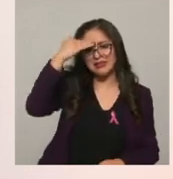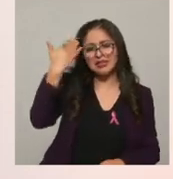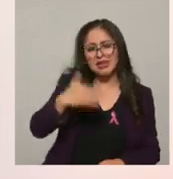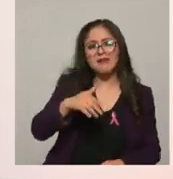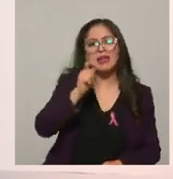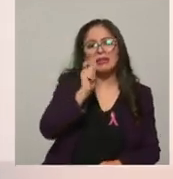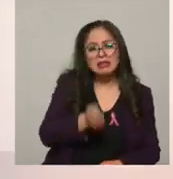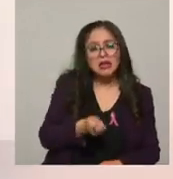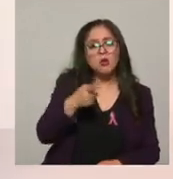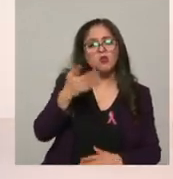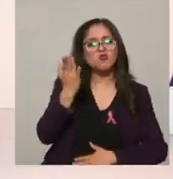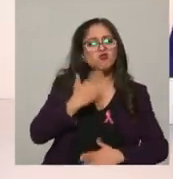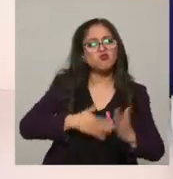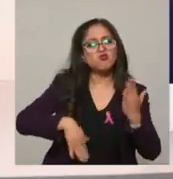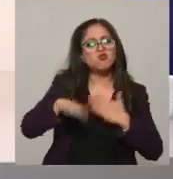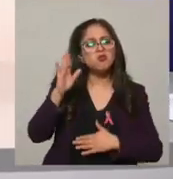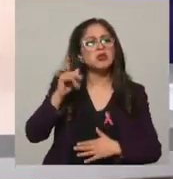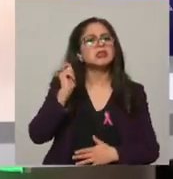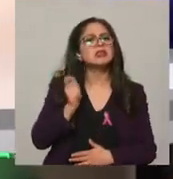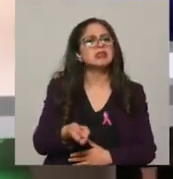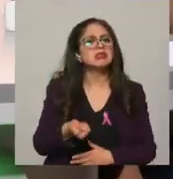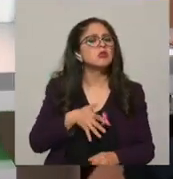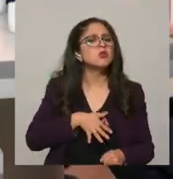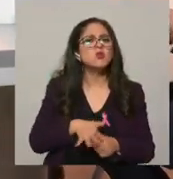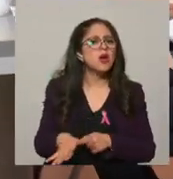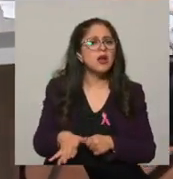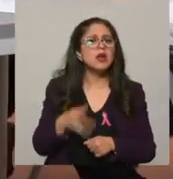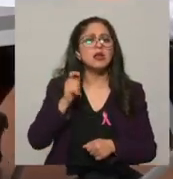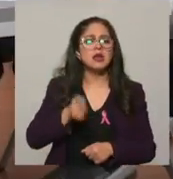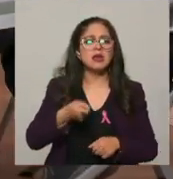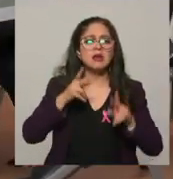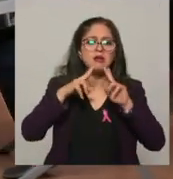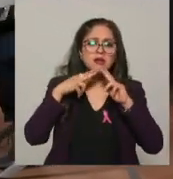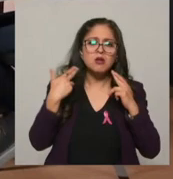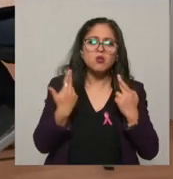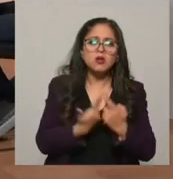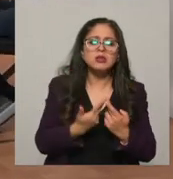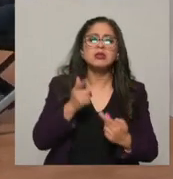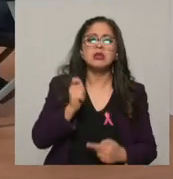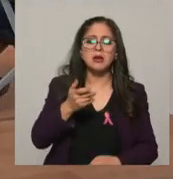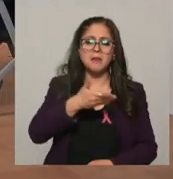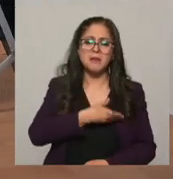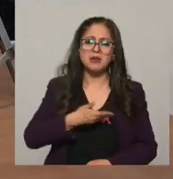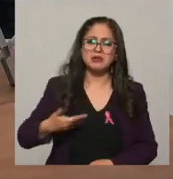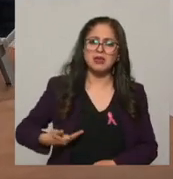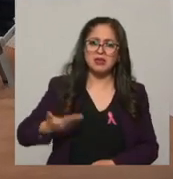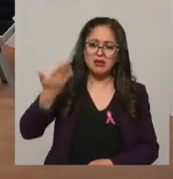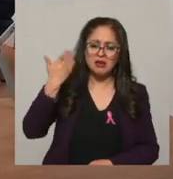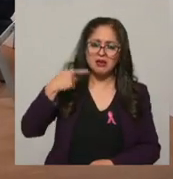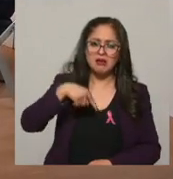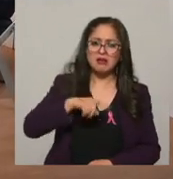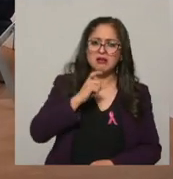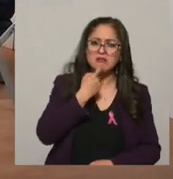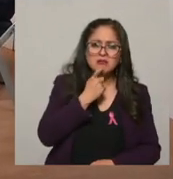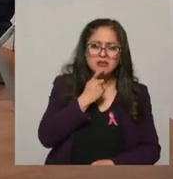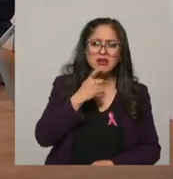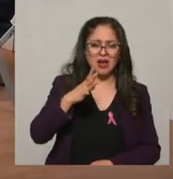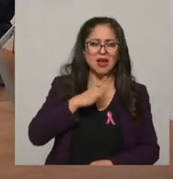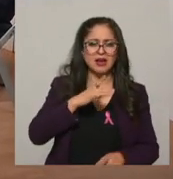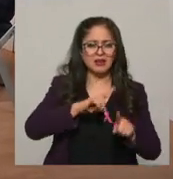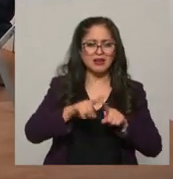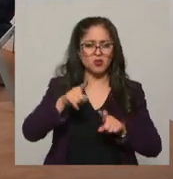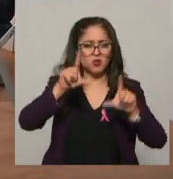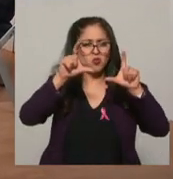primer logro de Gloria Davenport fue lograr reunirse con el presidente Andrés Manuel López Obrador. Tenemos imágenes de